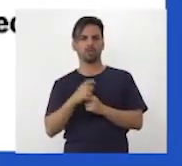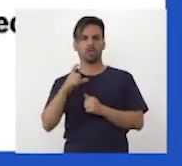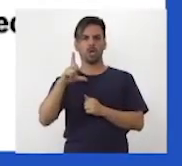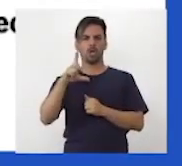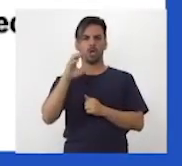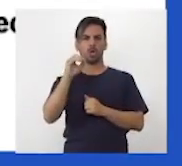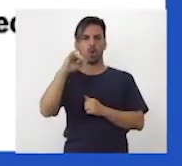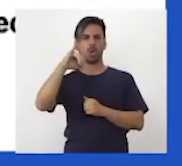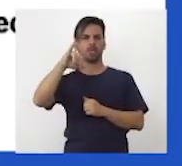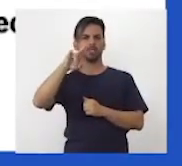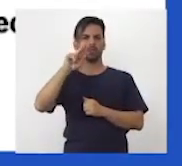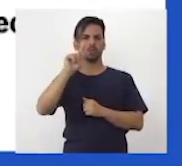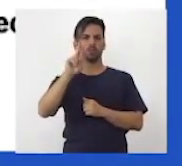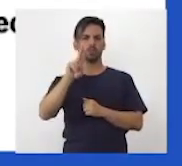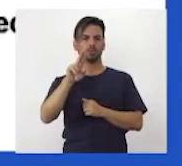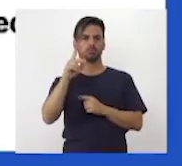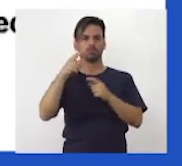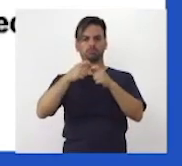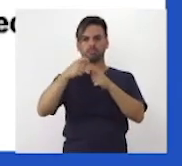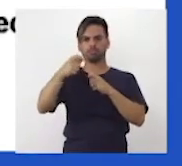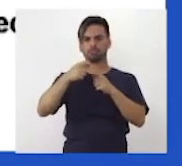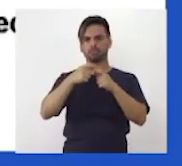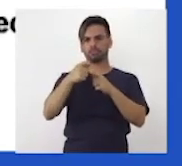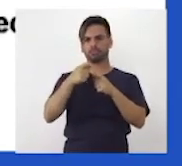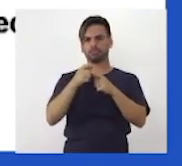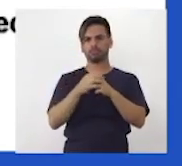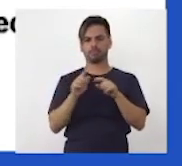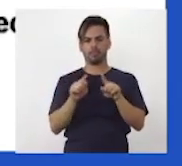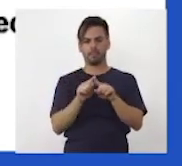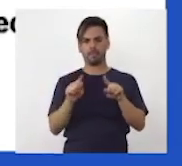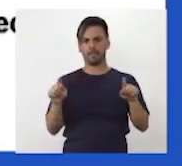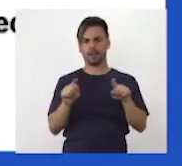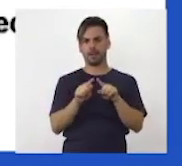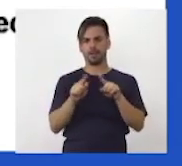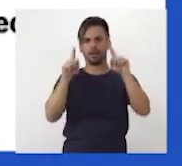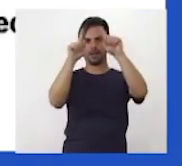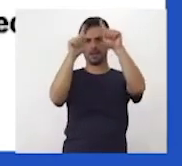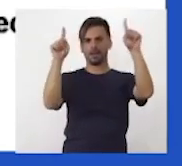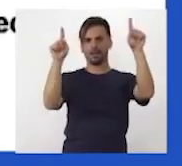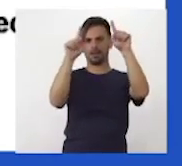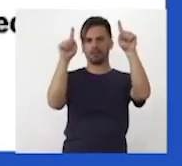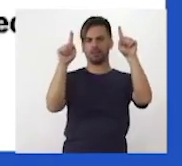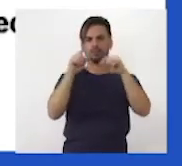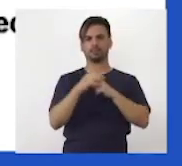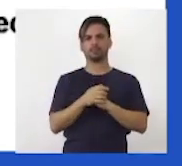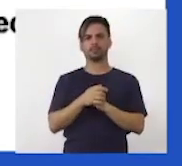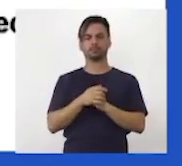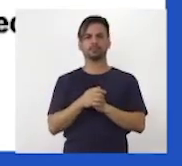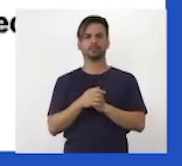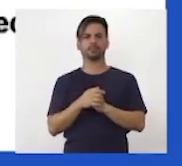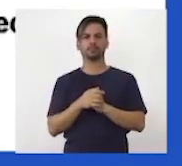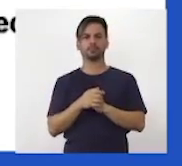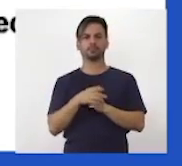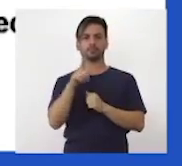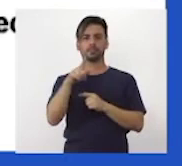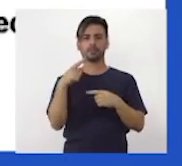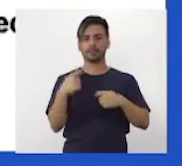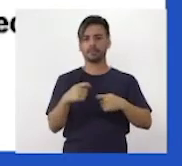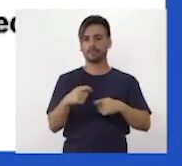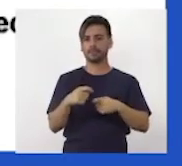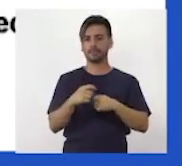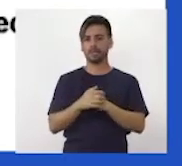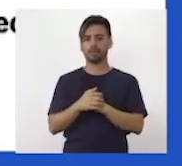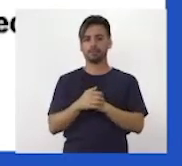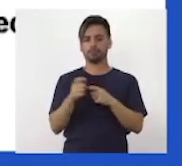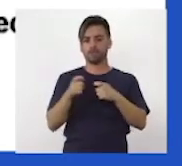una figura? ¿Y de un trapecio? Sí. La longitud de la paralela media de un trapecio se